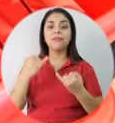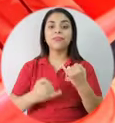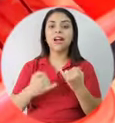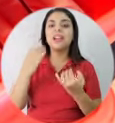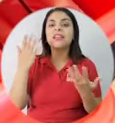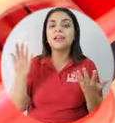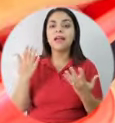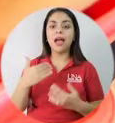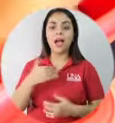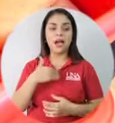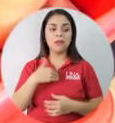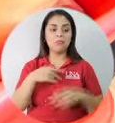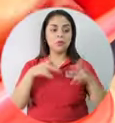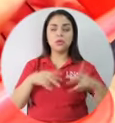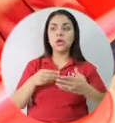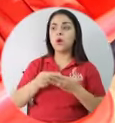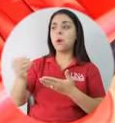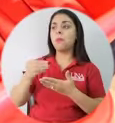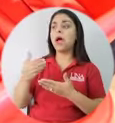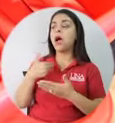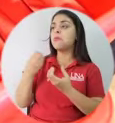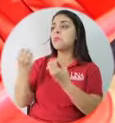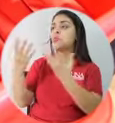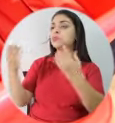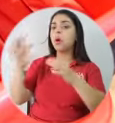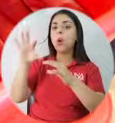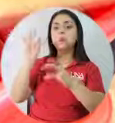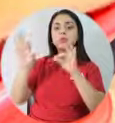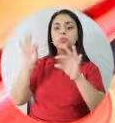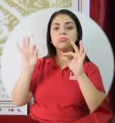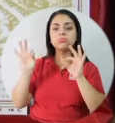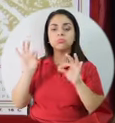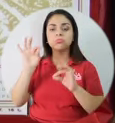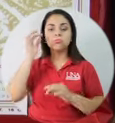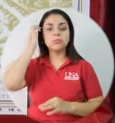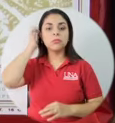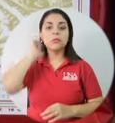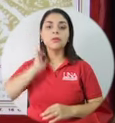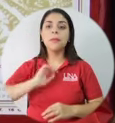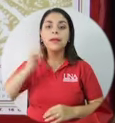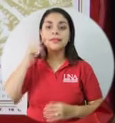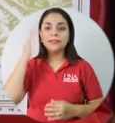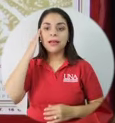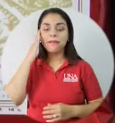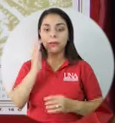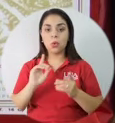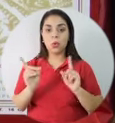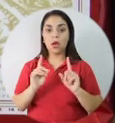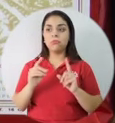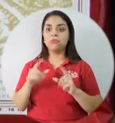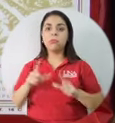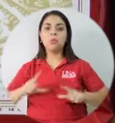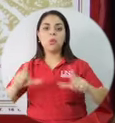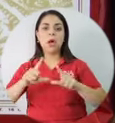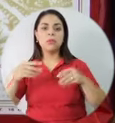es un consumidor que tiene muchísimas opciones disponibles al frente. Tiene todas las opciones a nivel de establecimientos de